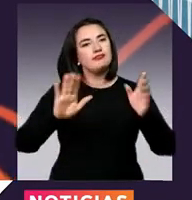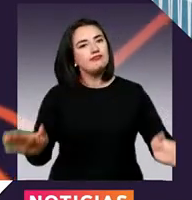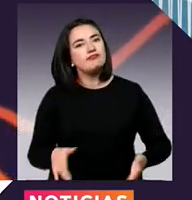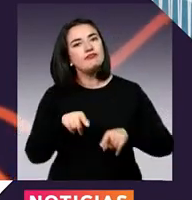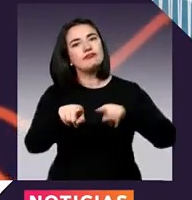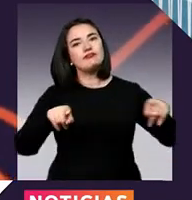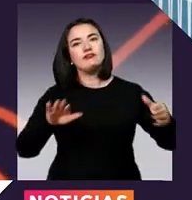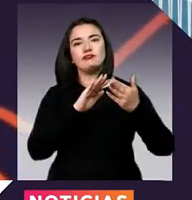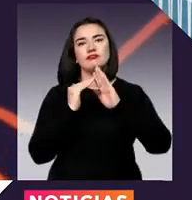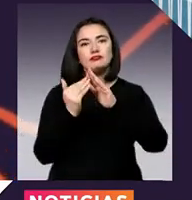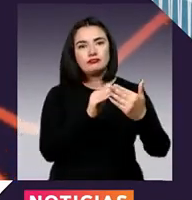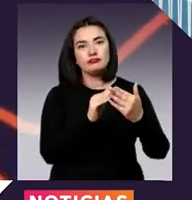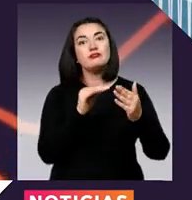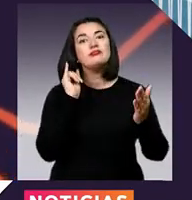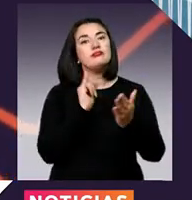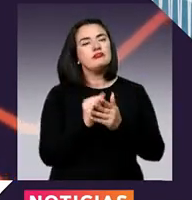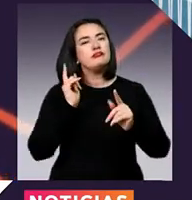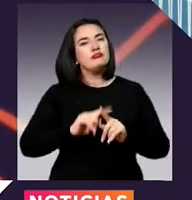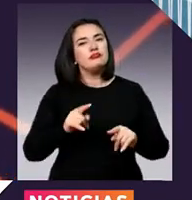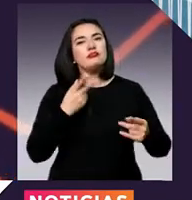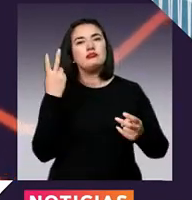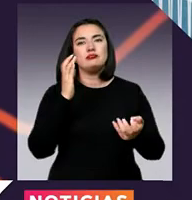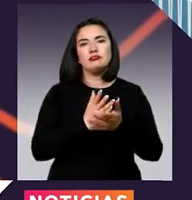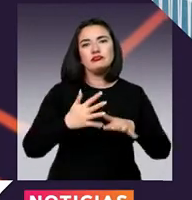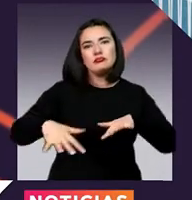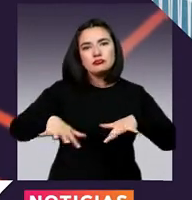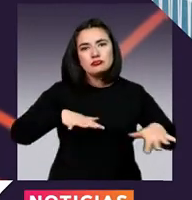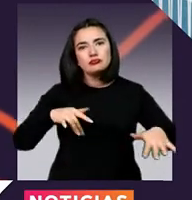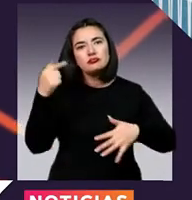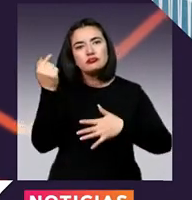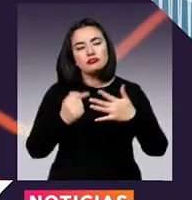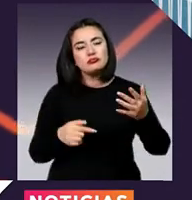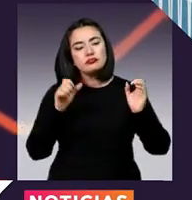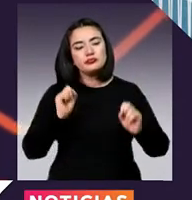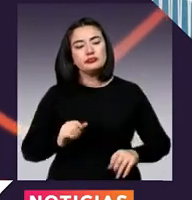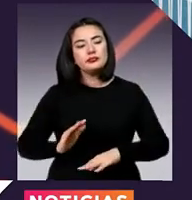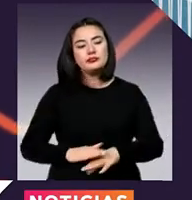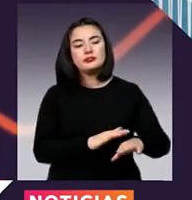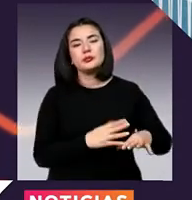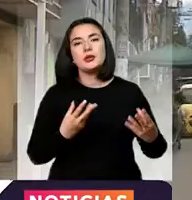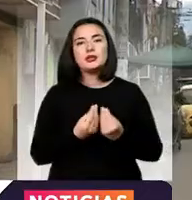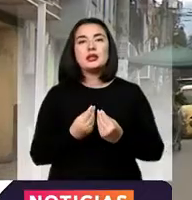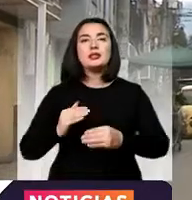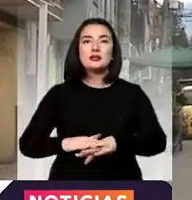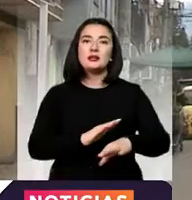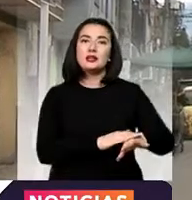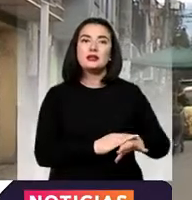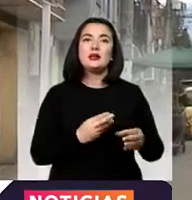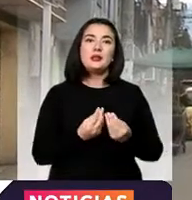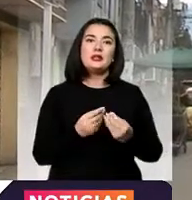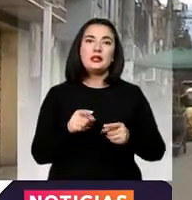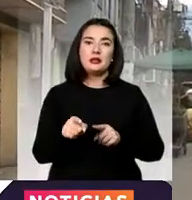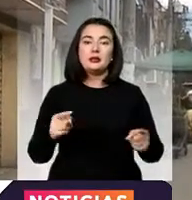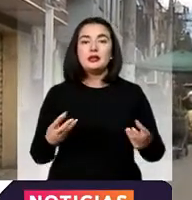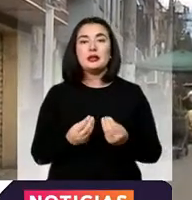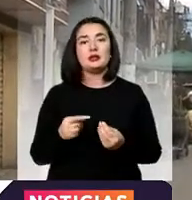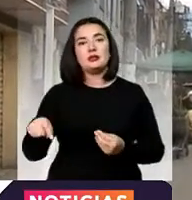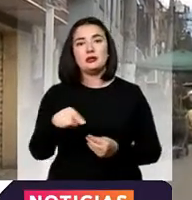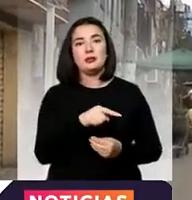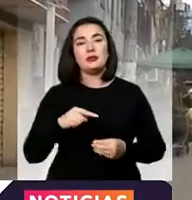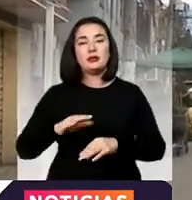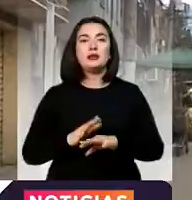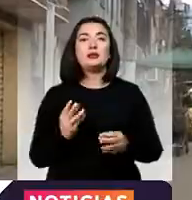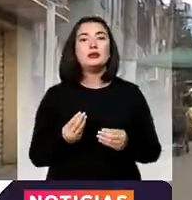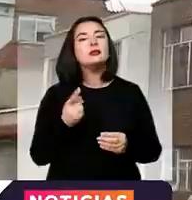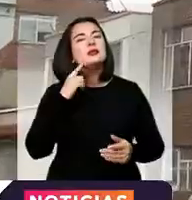vivienda frente a eventos sísmicos. Estas obras se podrán realizar de manera progresiva. La iniciativa busca reducir los